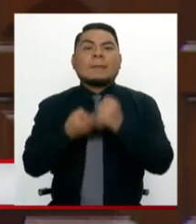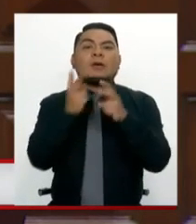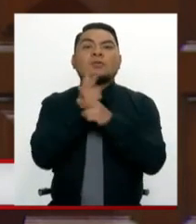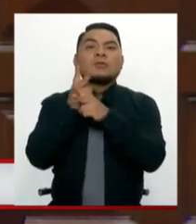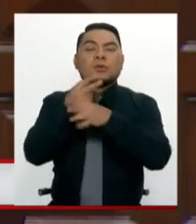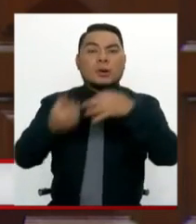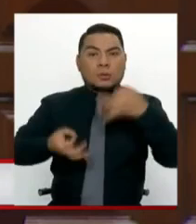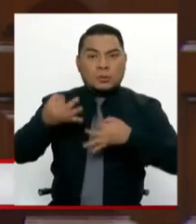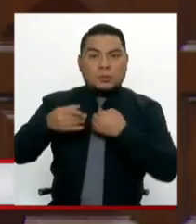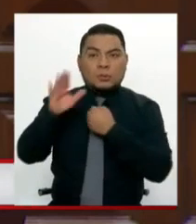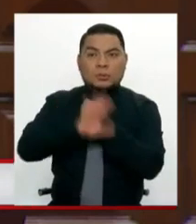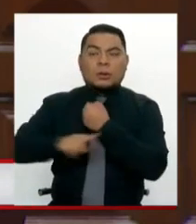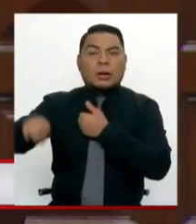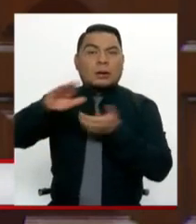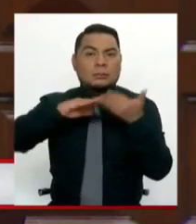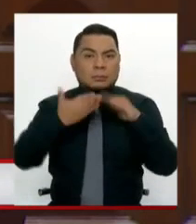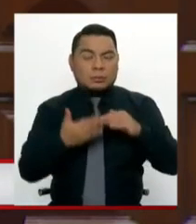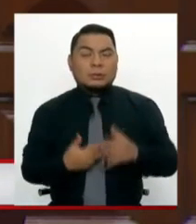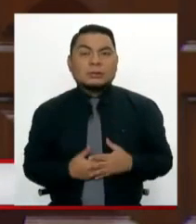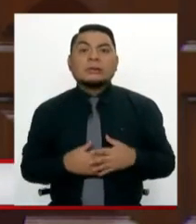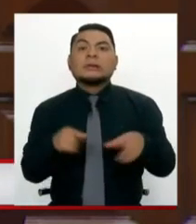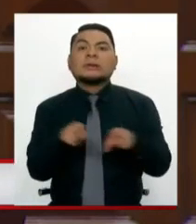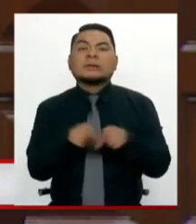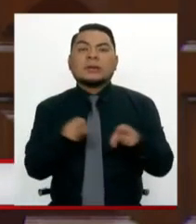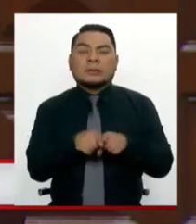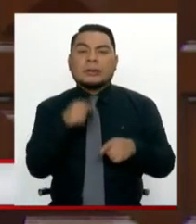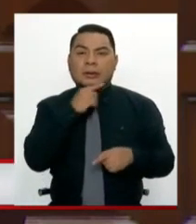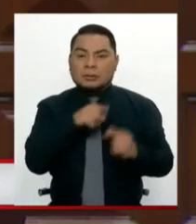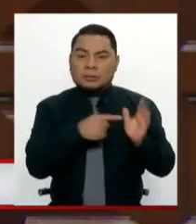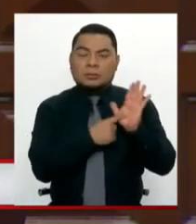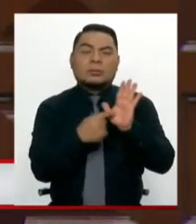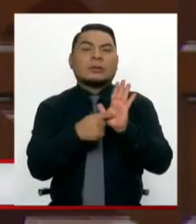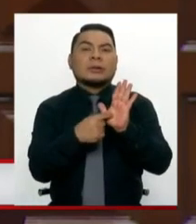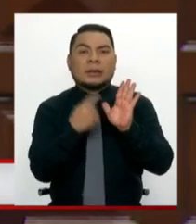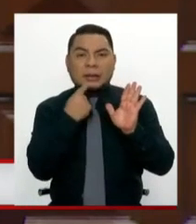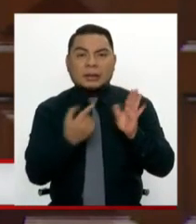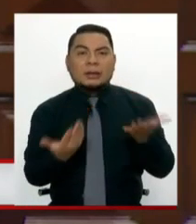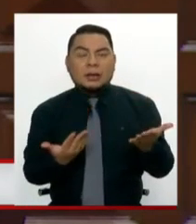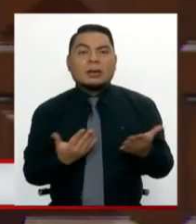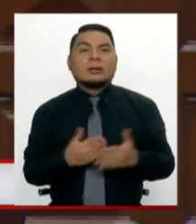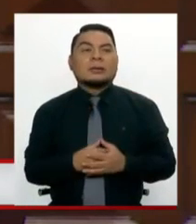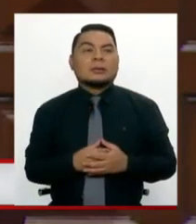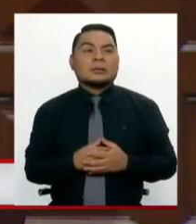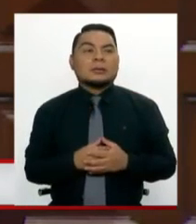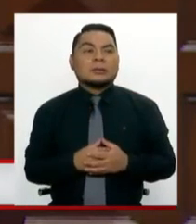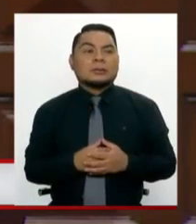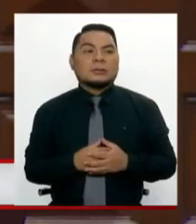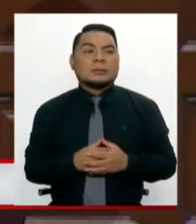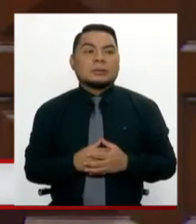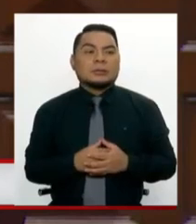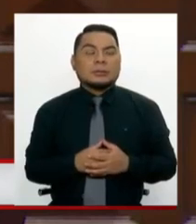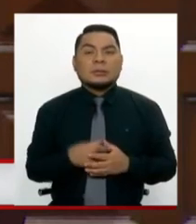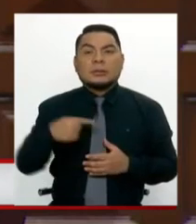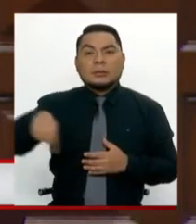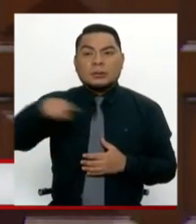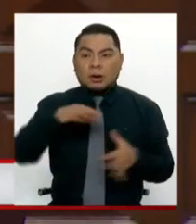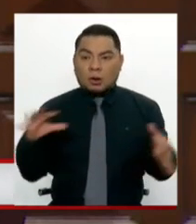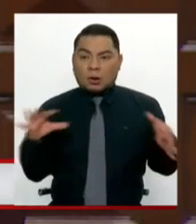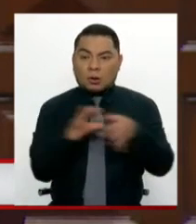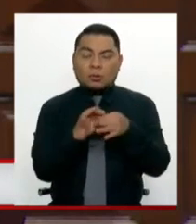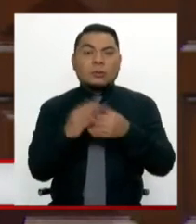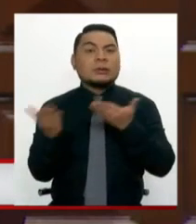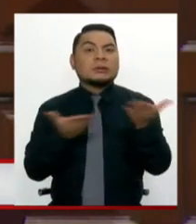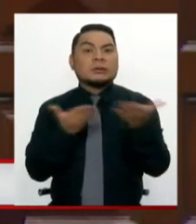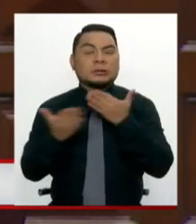seguridad jurídica a la población, los mismos que se expiden mediante agente automatizado a través